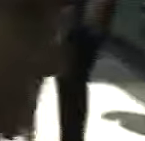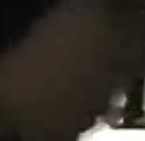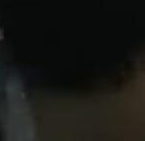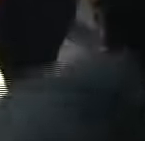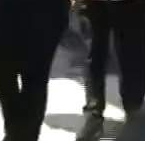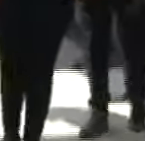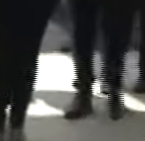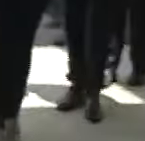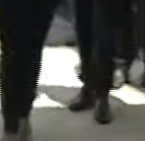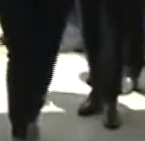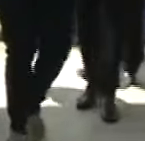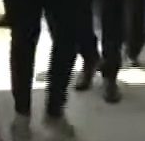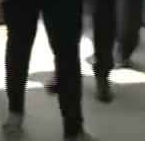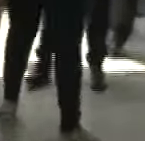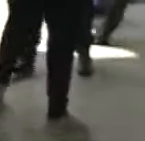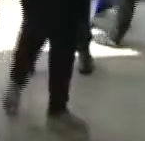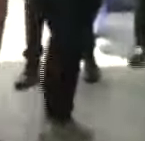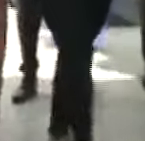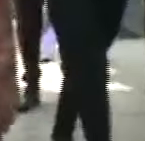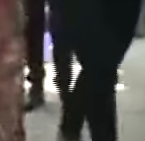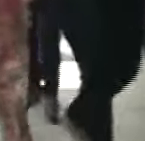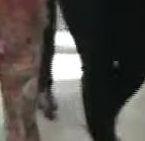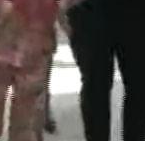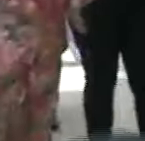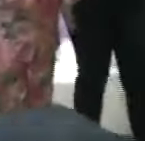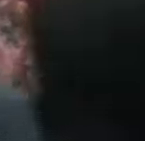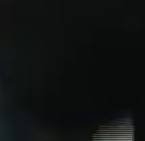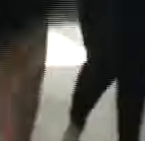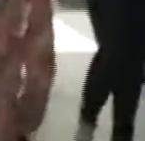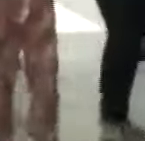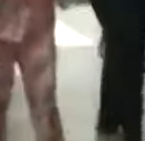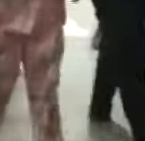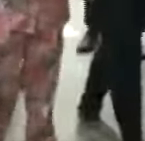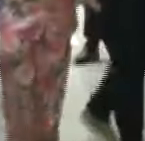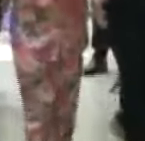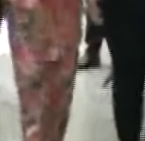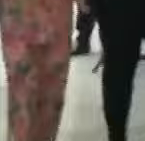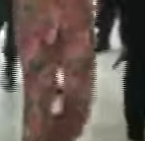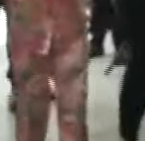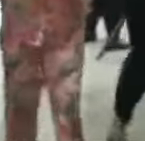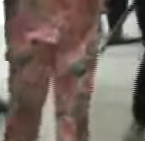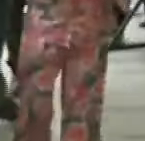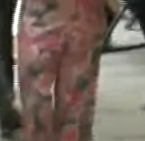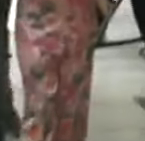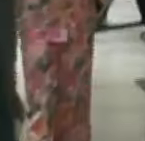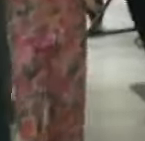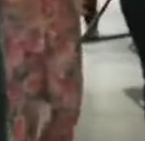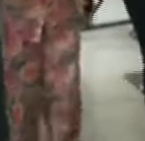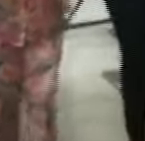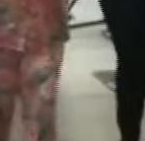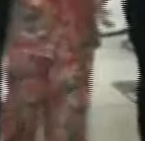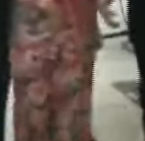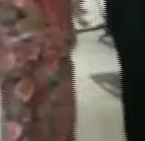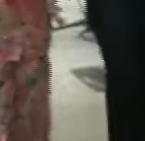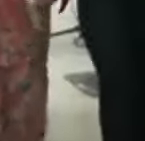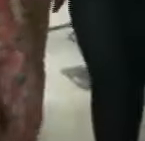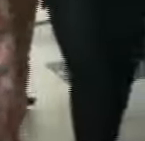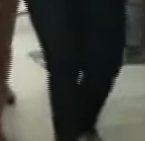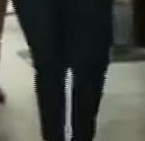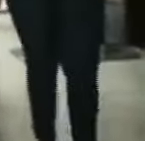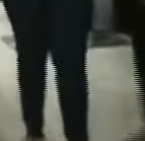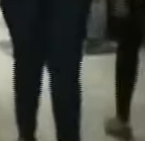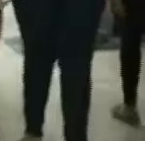ley orgánica. También podemos comentar el segundo punto a considerar, que es el